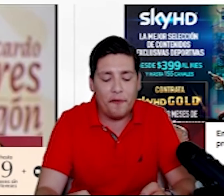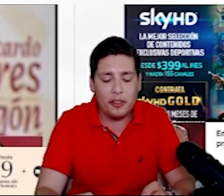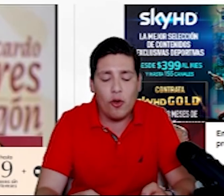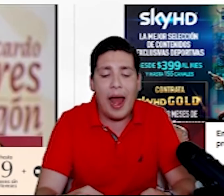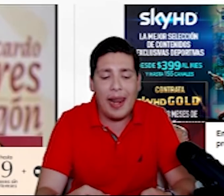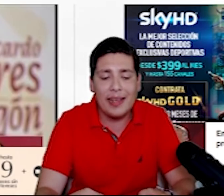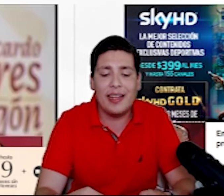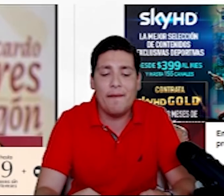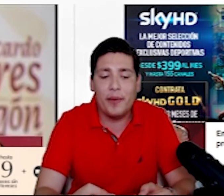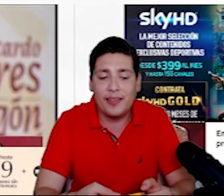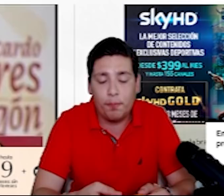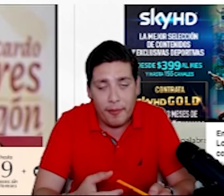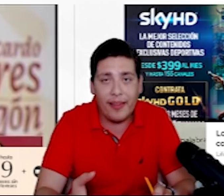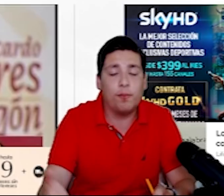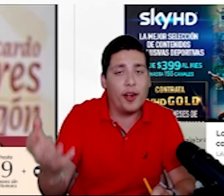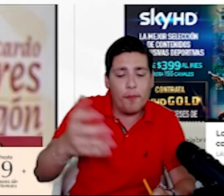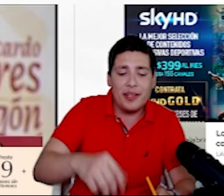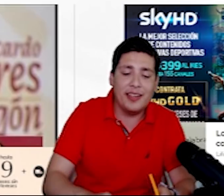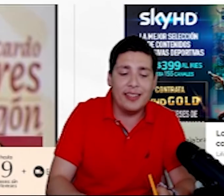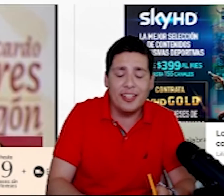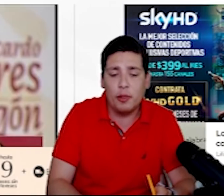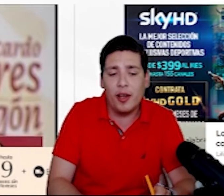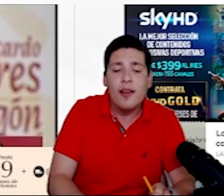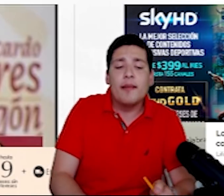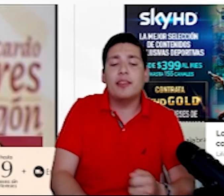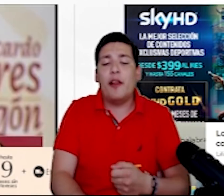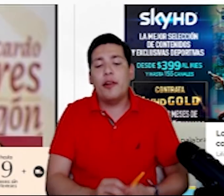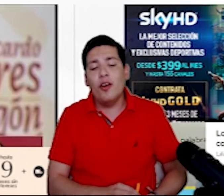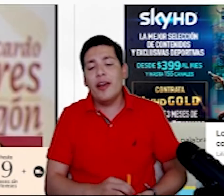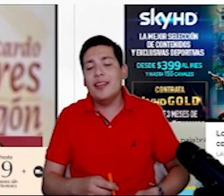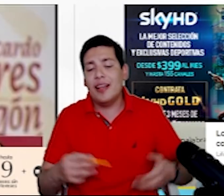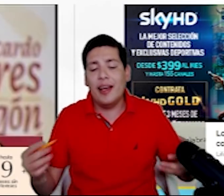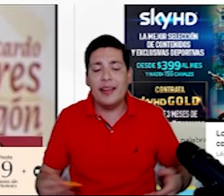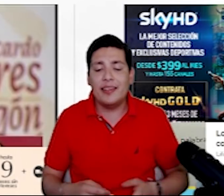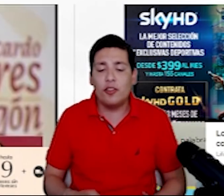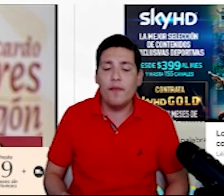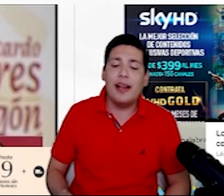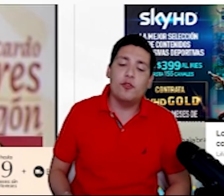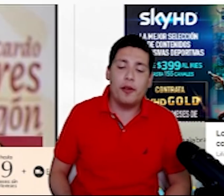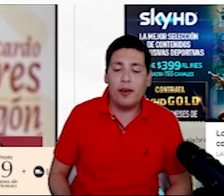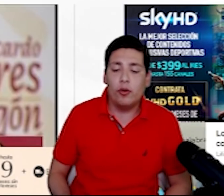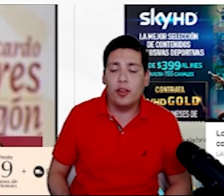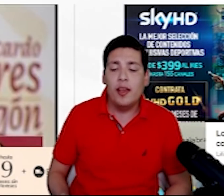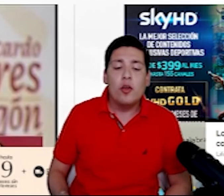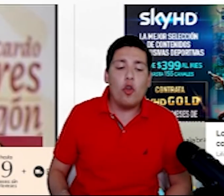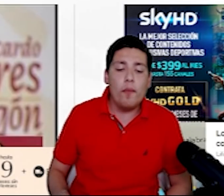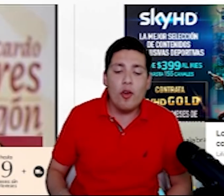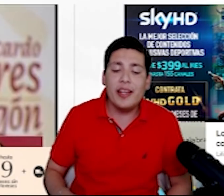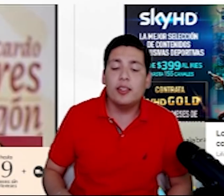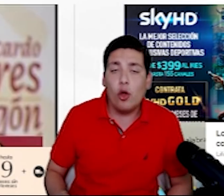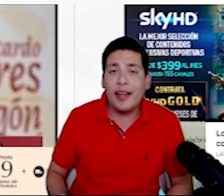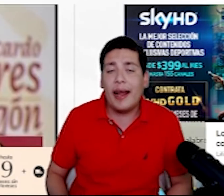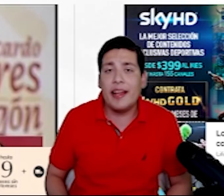que benefició a las empresas privadas. Por ello, el presidente Andrés Manuel pues calificó esta decisión de la Suprema Corte